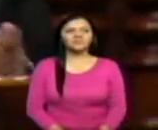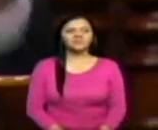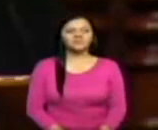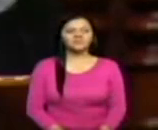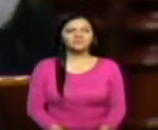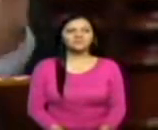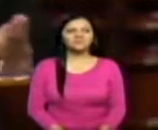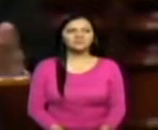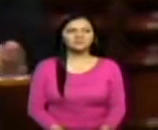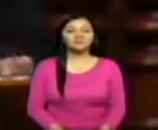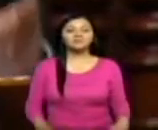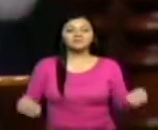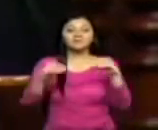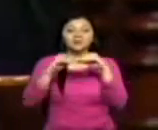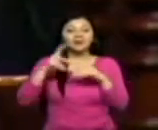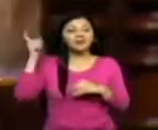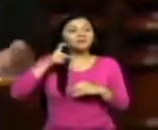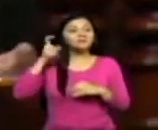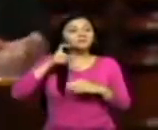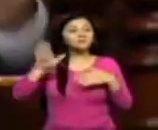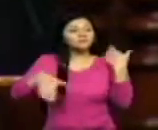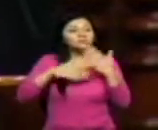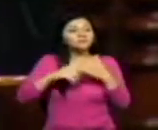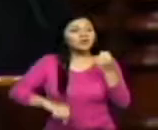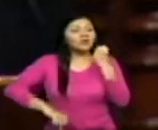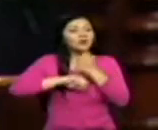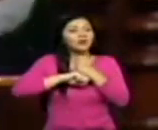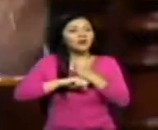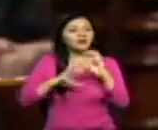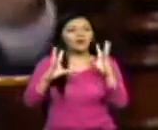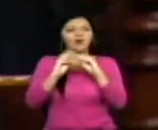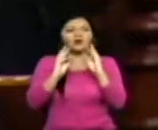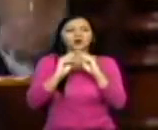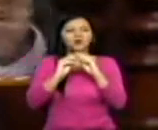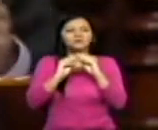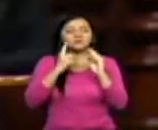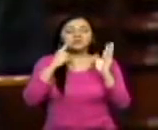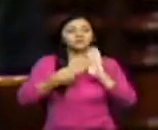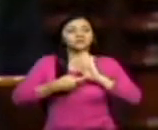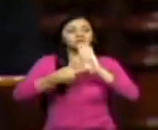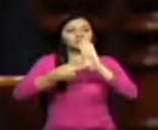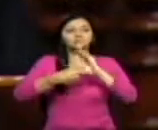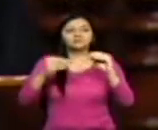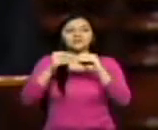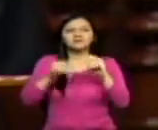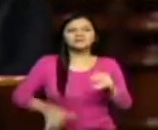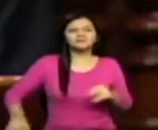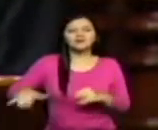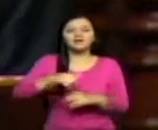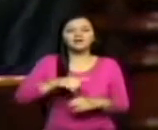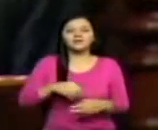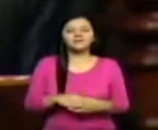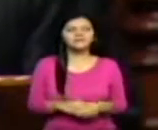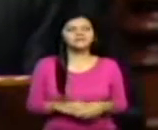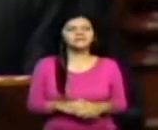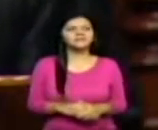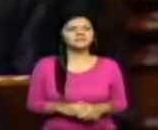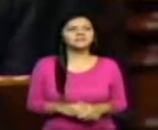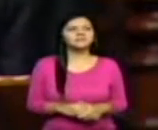Y necesito la ayuda de este Congreso emblemático de la democracia.